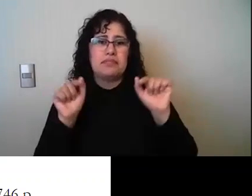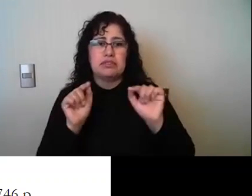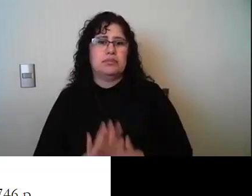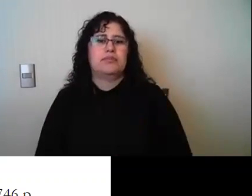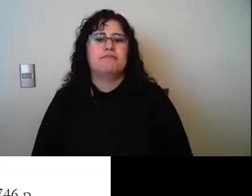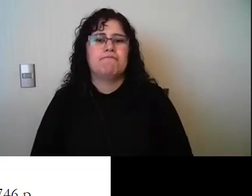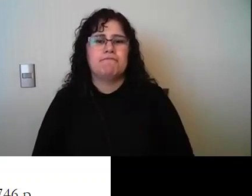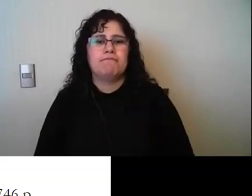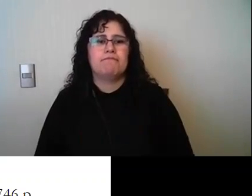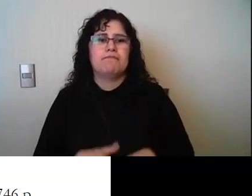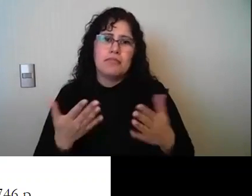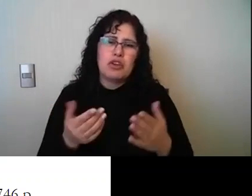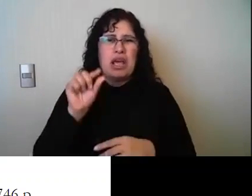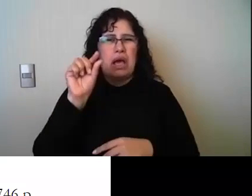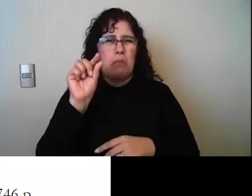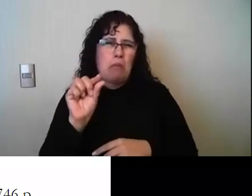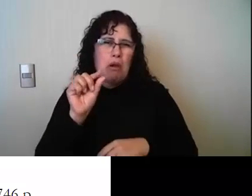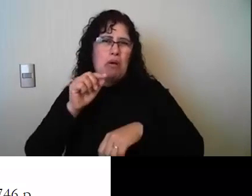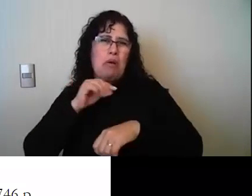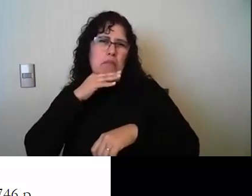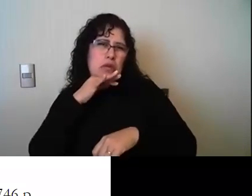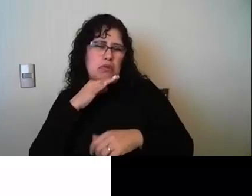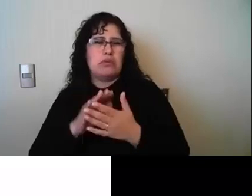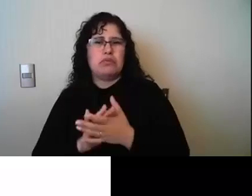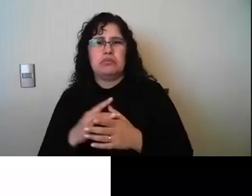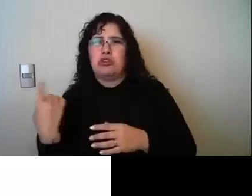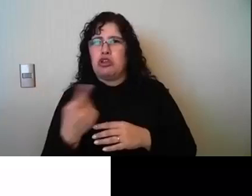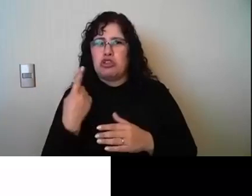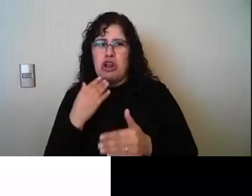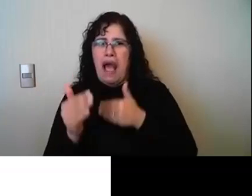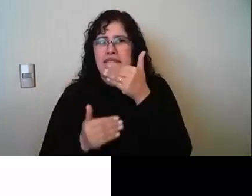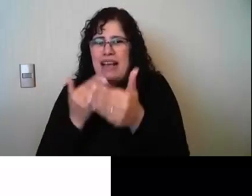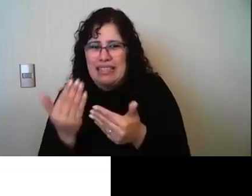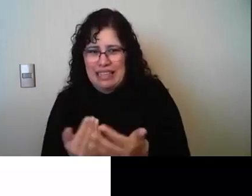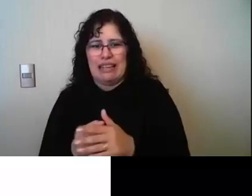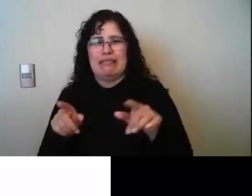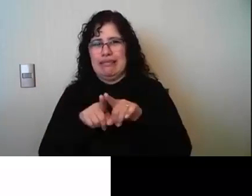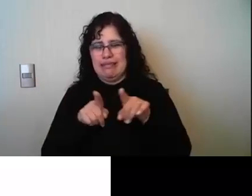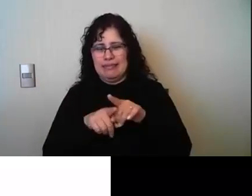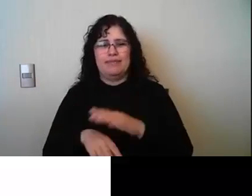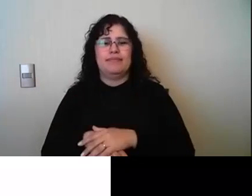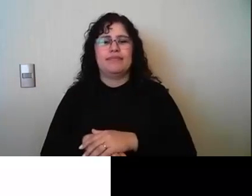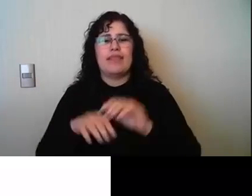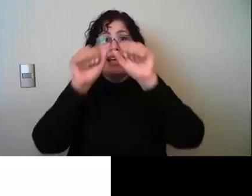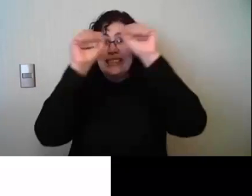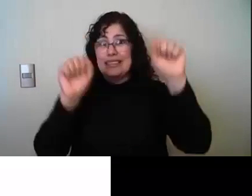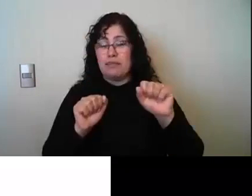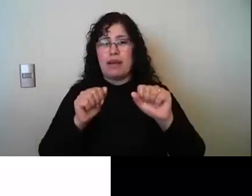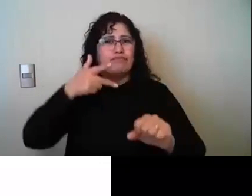Nos quedan un par de minutos y vamos a avanzar con parte del sistema